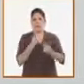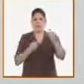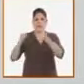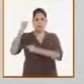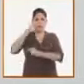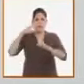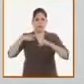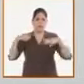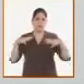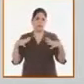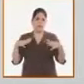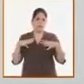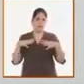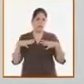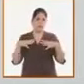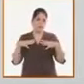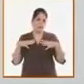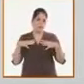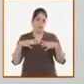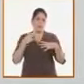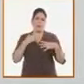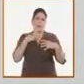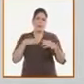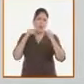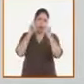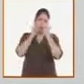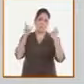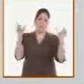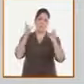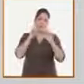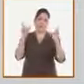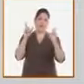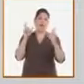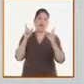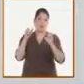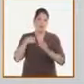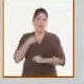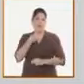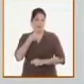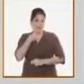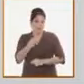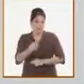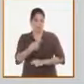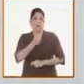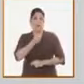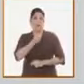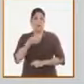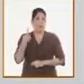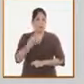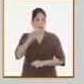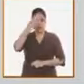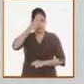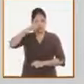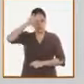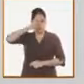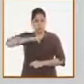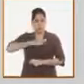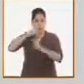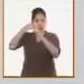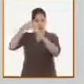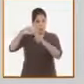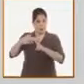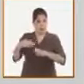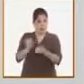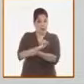que lo que impulsamos desde este programa es por gusto es la dictadura no se tumba